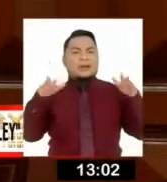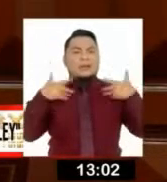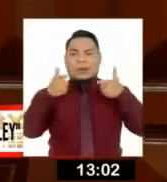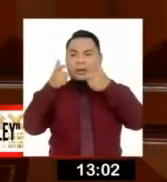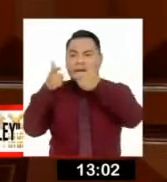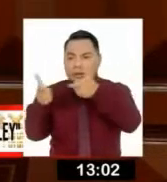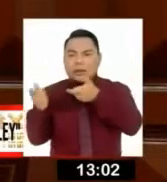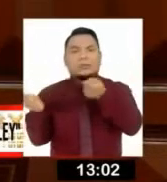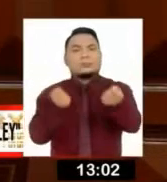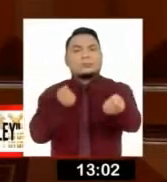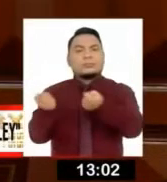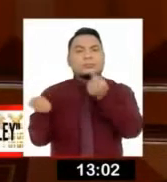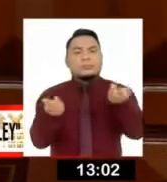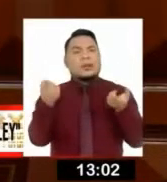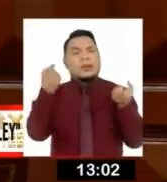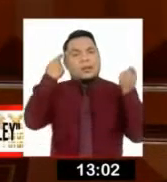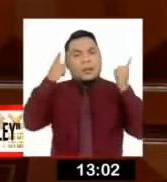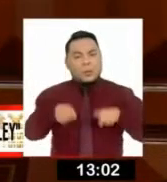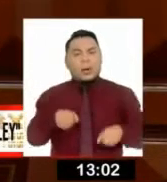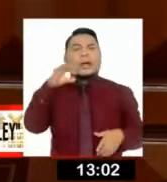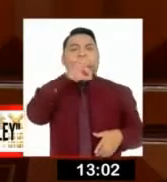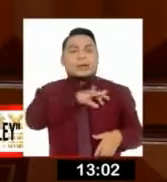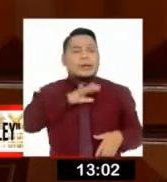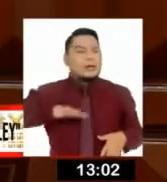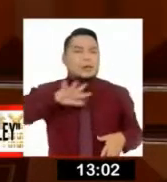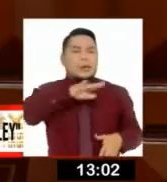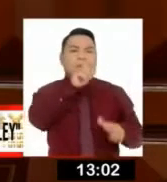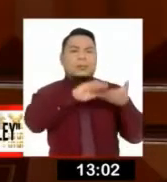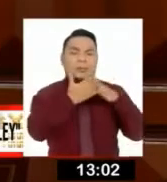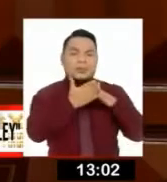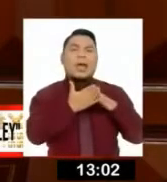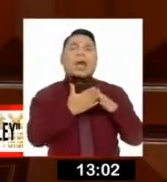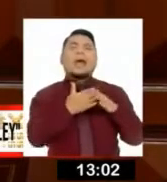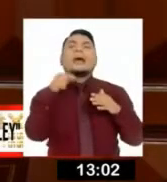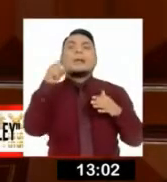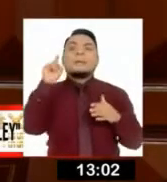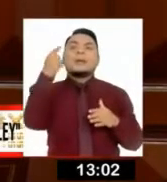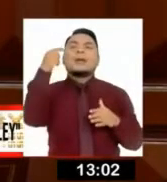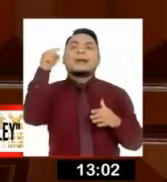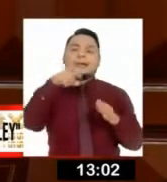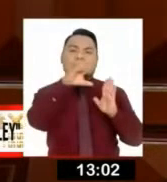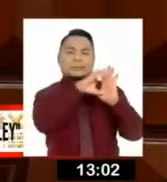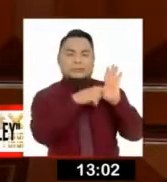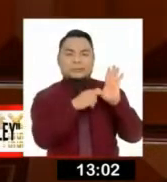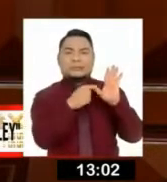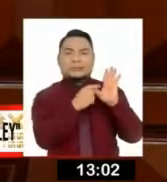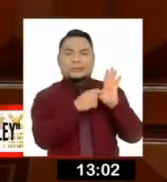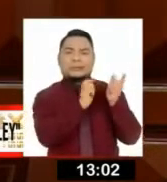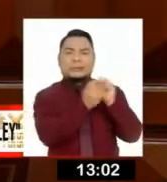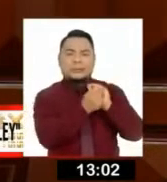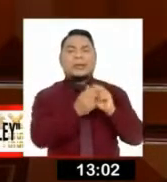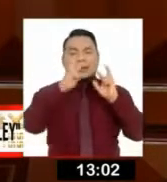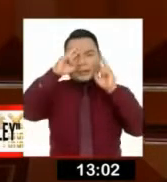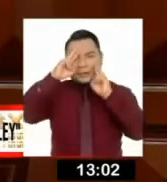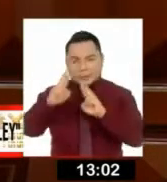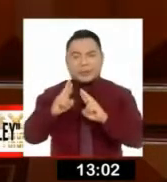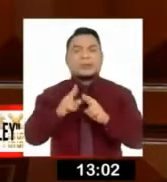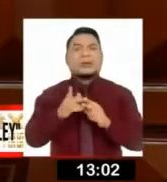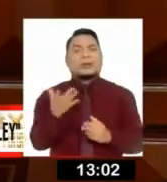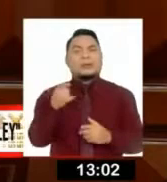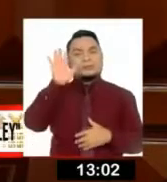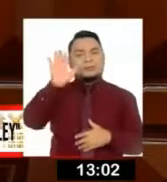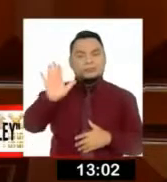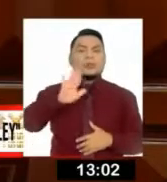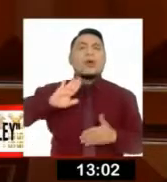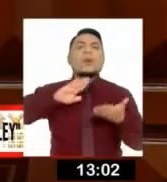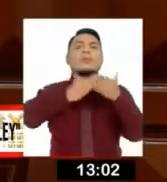vigilar y regular de acuerdo al interés de las mayorías. Ejecutaremos y respetaremos con energía